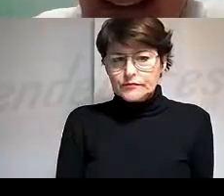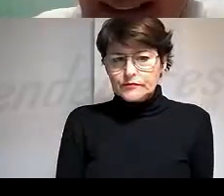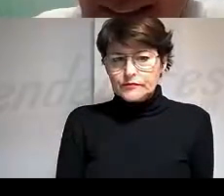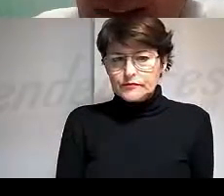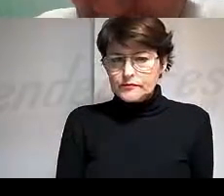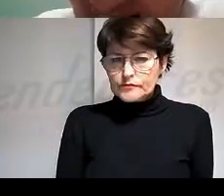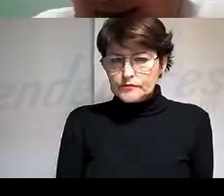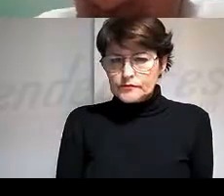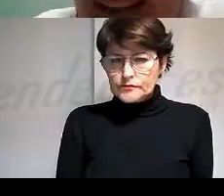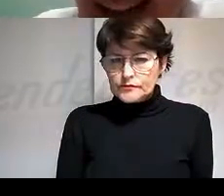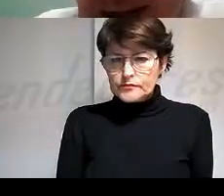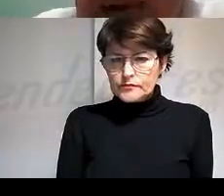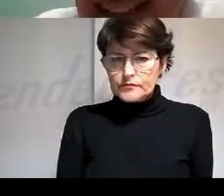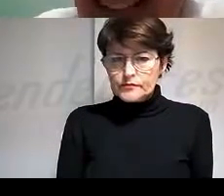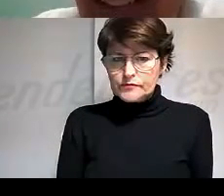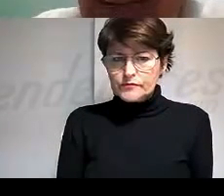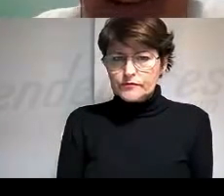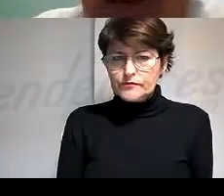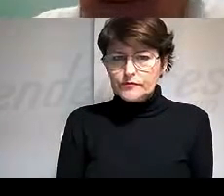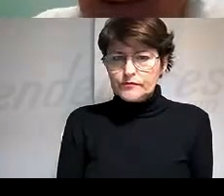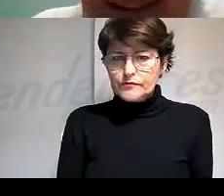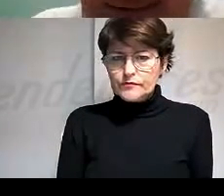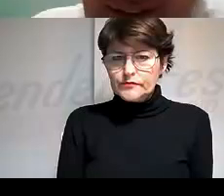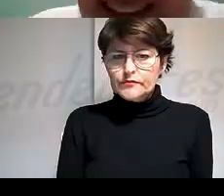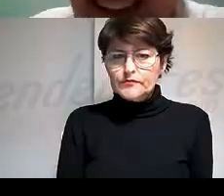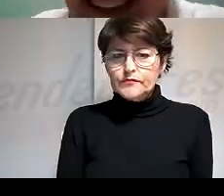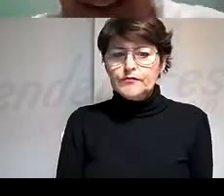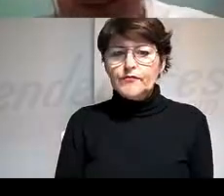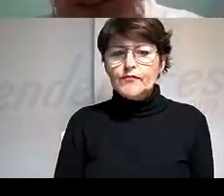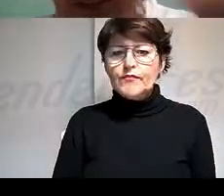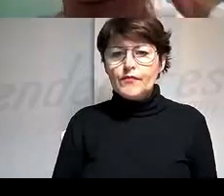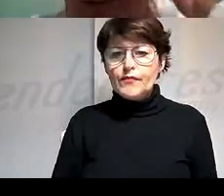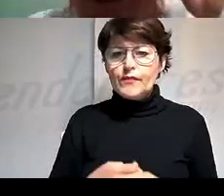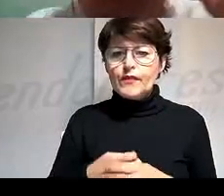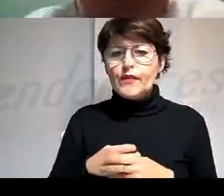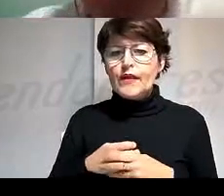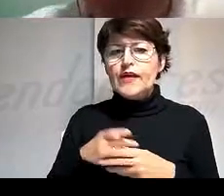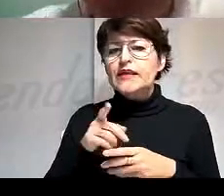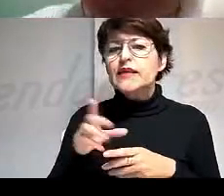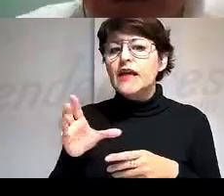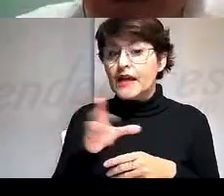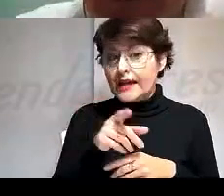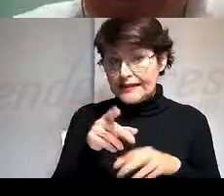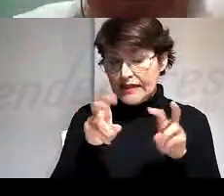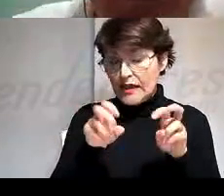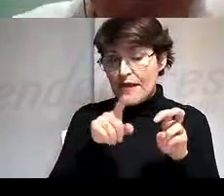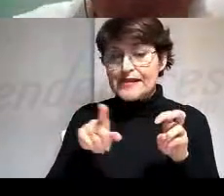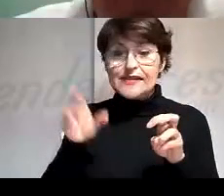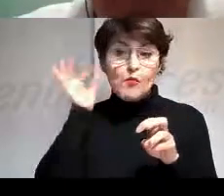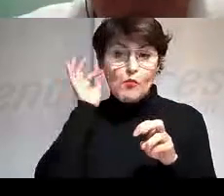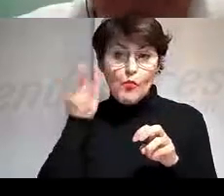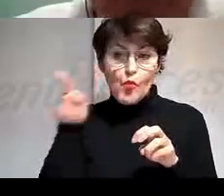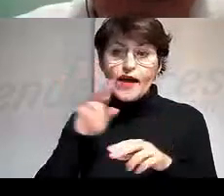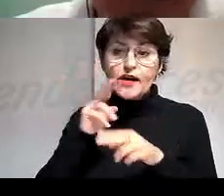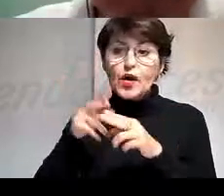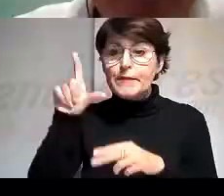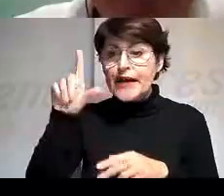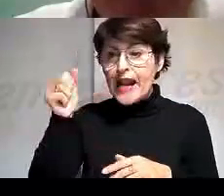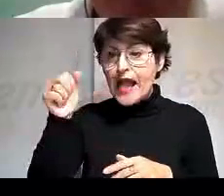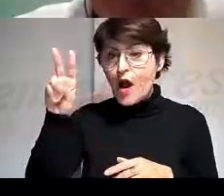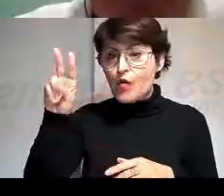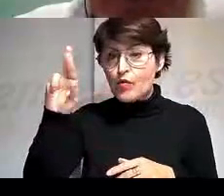Exprimida Laura, vais a aprender muchísimo con ella de todo esto, porque realmente es todo un mundo el de los aceites